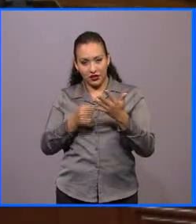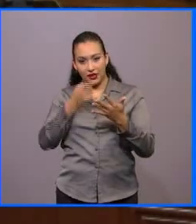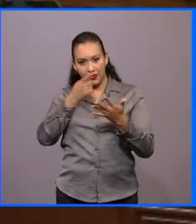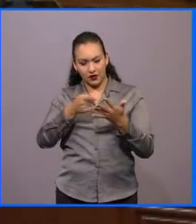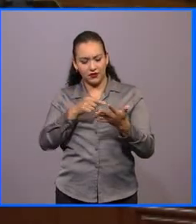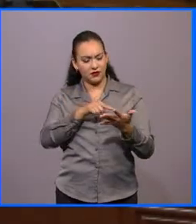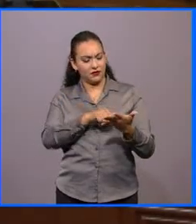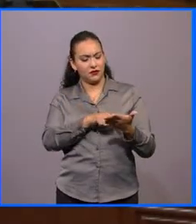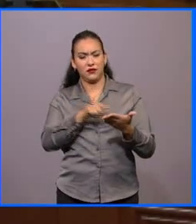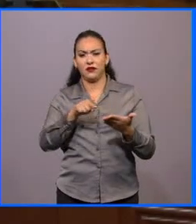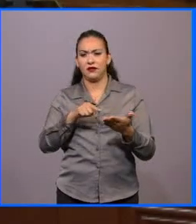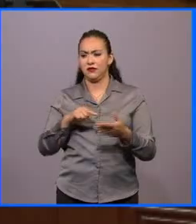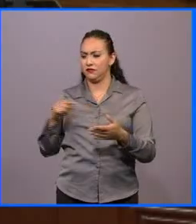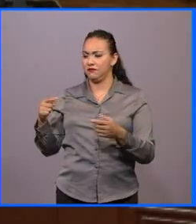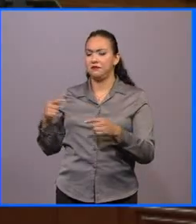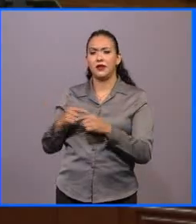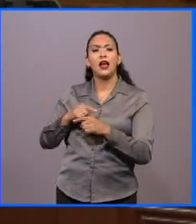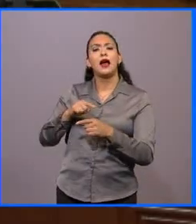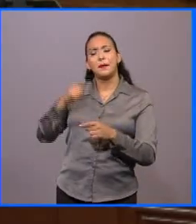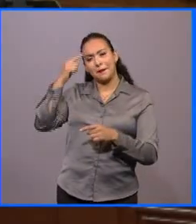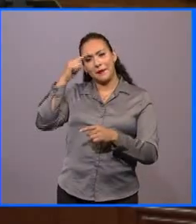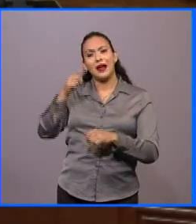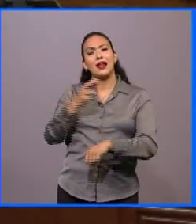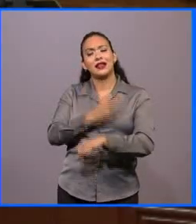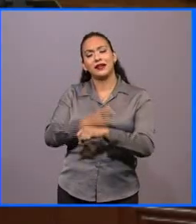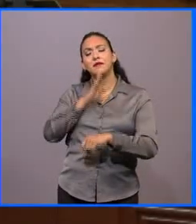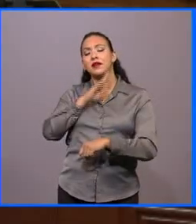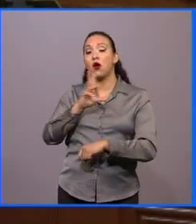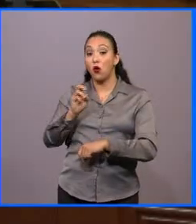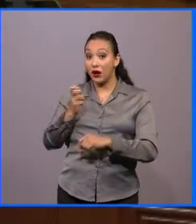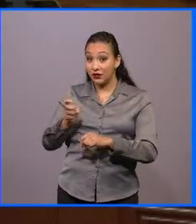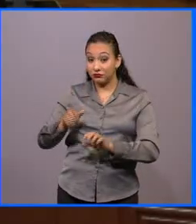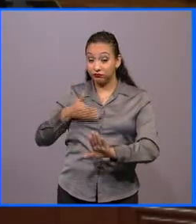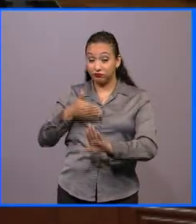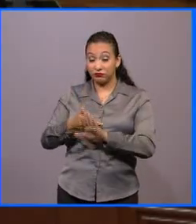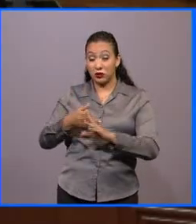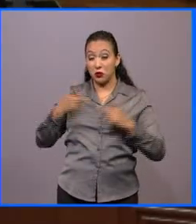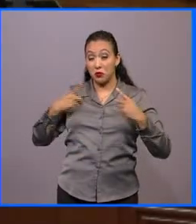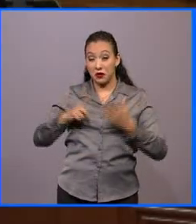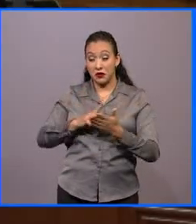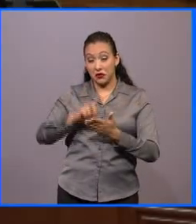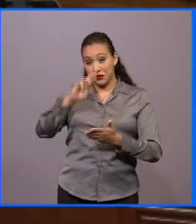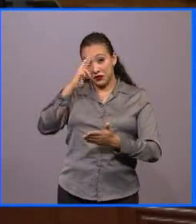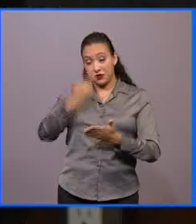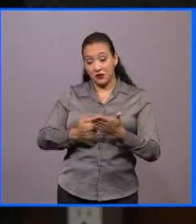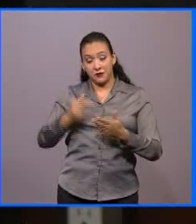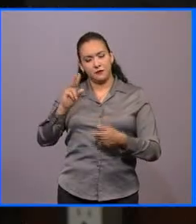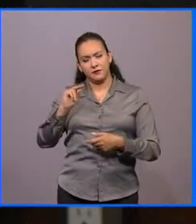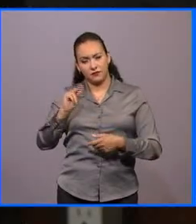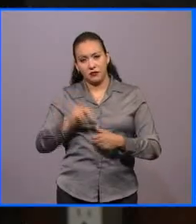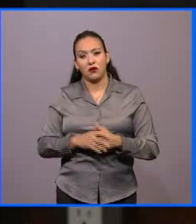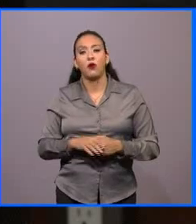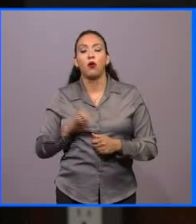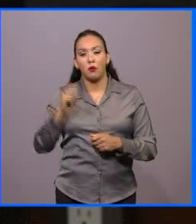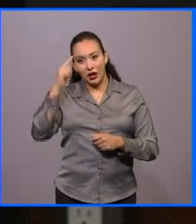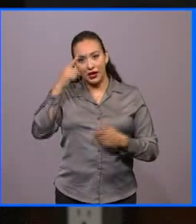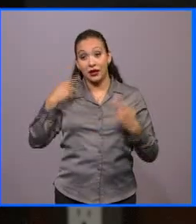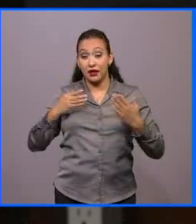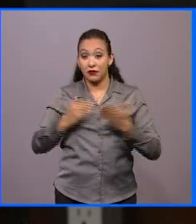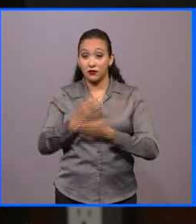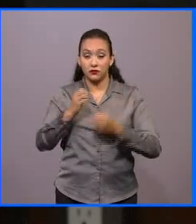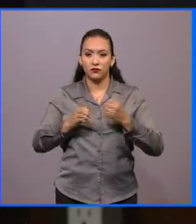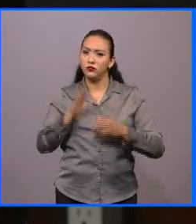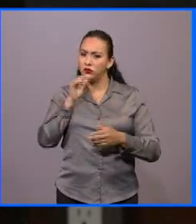hubiera violaciones graves al procedimiento, ni que se violó el derecho de las víctimas del delito a la reparación del daño, ni de su acceso a la